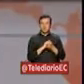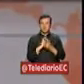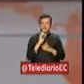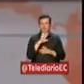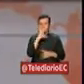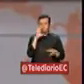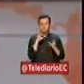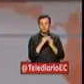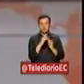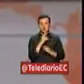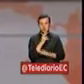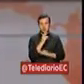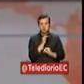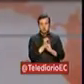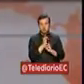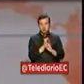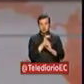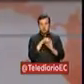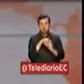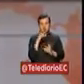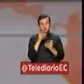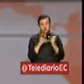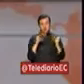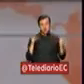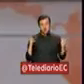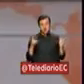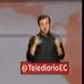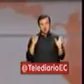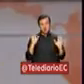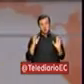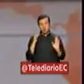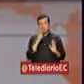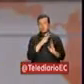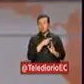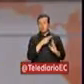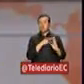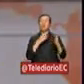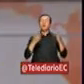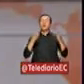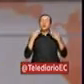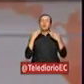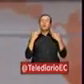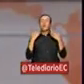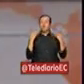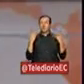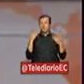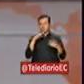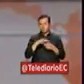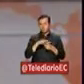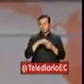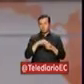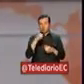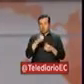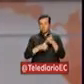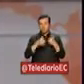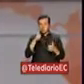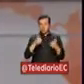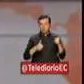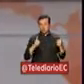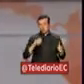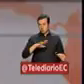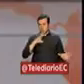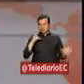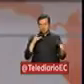tejido institucional y la posibilidad de que la Universidad de Guayaquil vaya hacia elecciones de autoridades